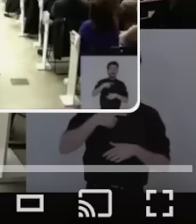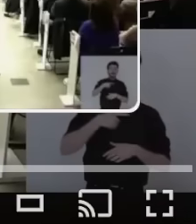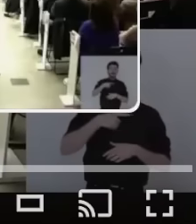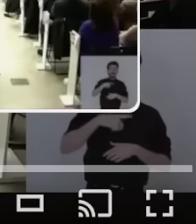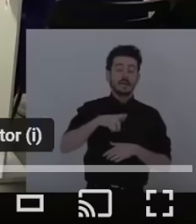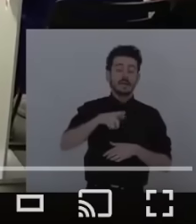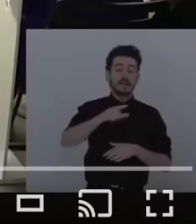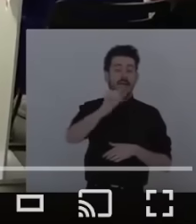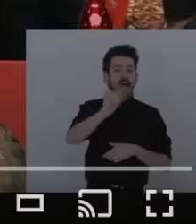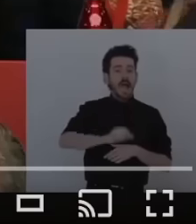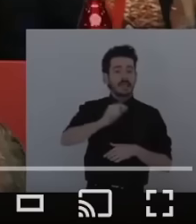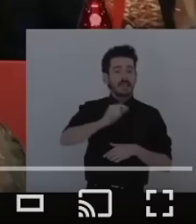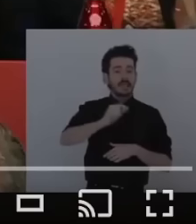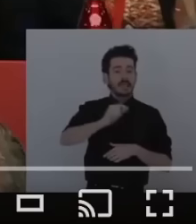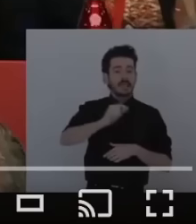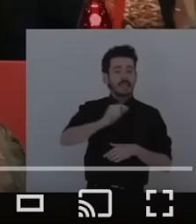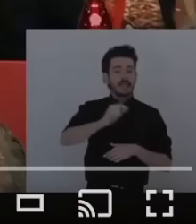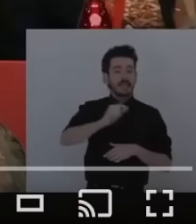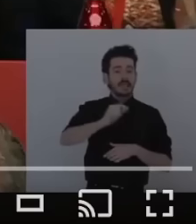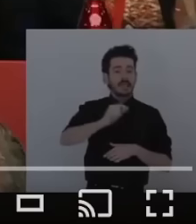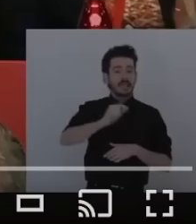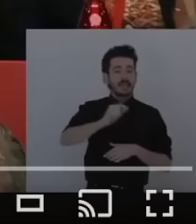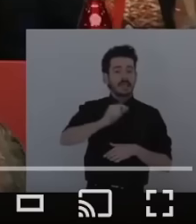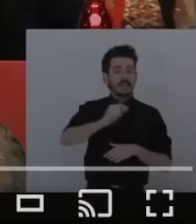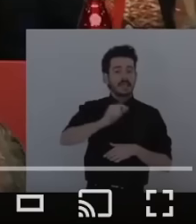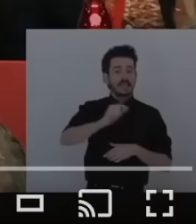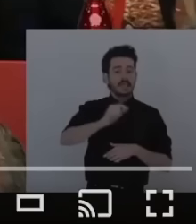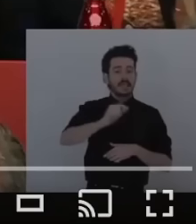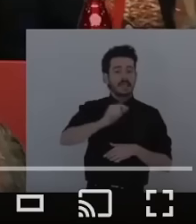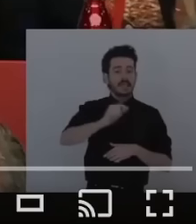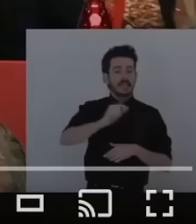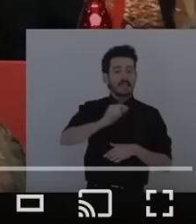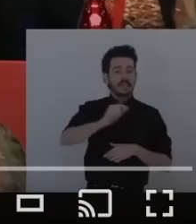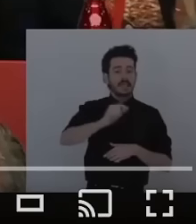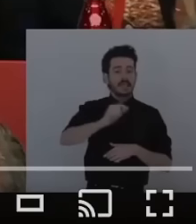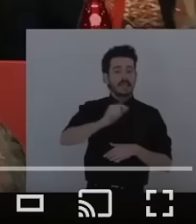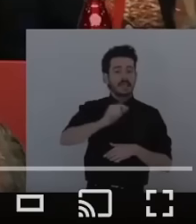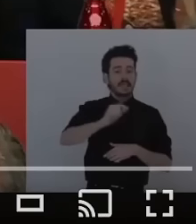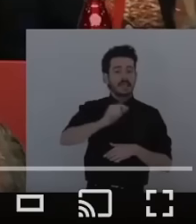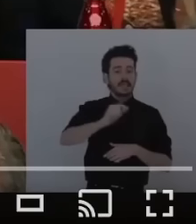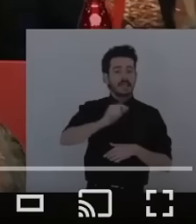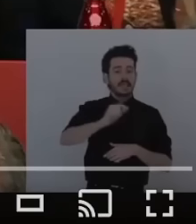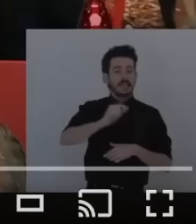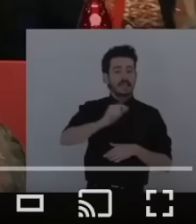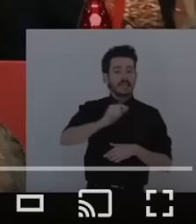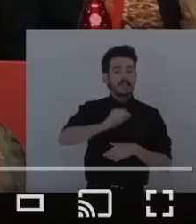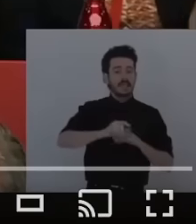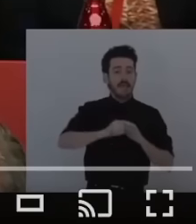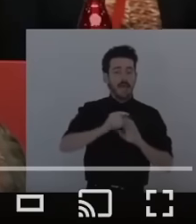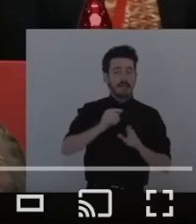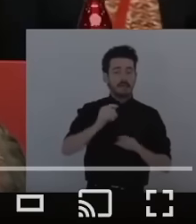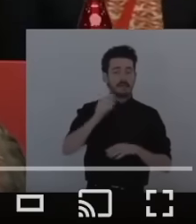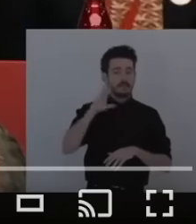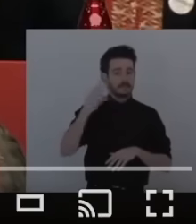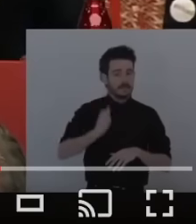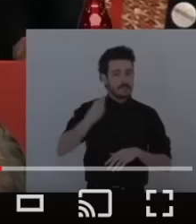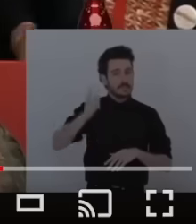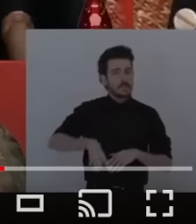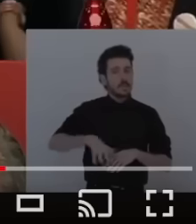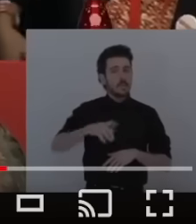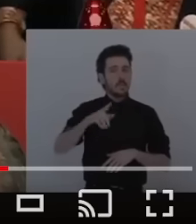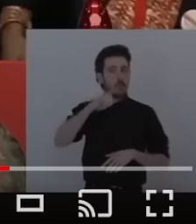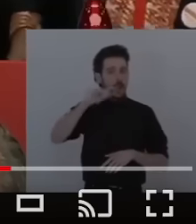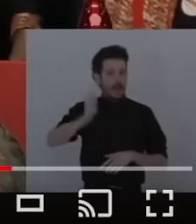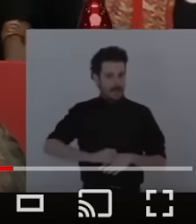Te necesitamos. Te necesitamos. Oh, gran líder. La dineta, vergüenza gracias por la suscripción. A nivel Dios. Necesitamos el